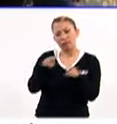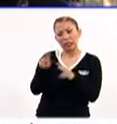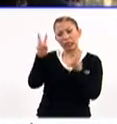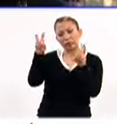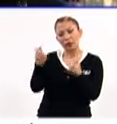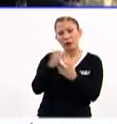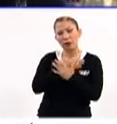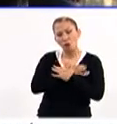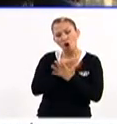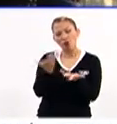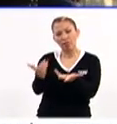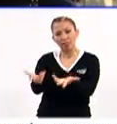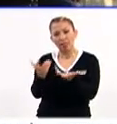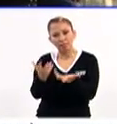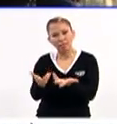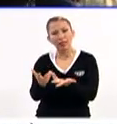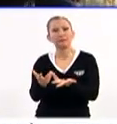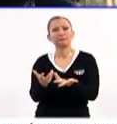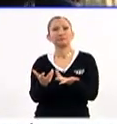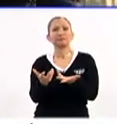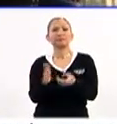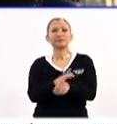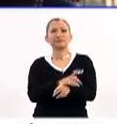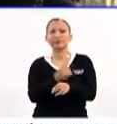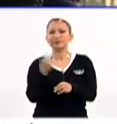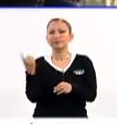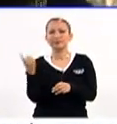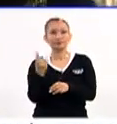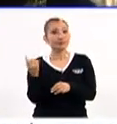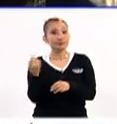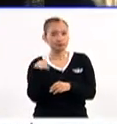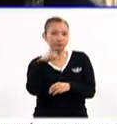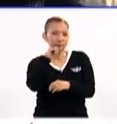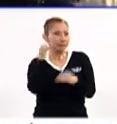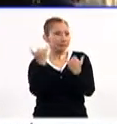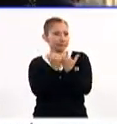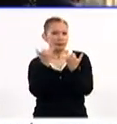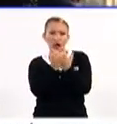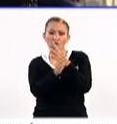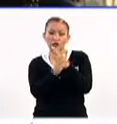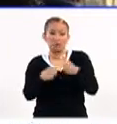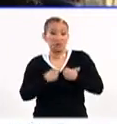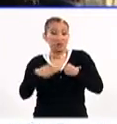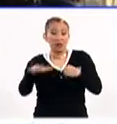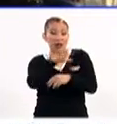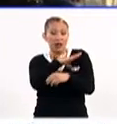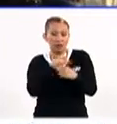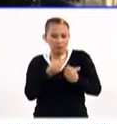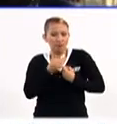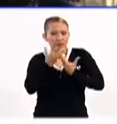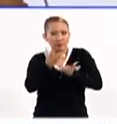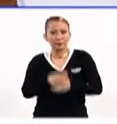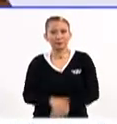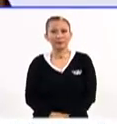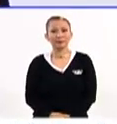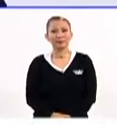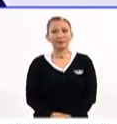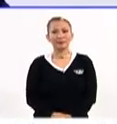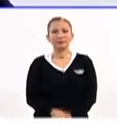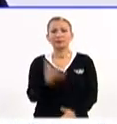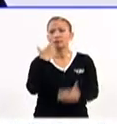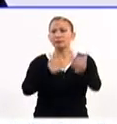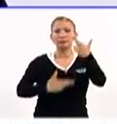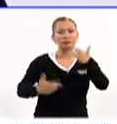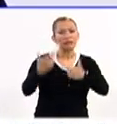poco al tema del amor, del deseo, porque pues también son cosas que vivimos, ¿no? Y que quiero compartir.